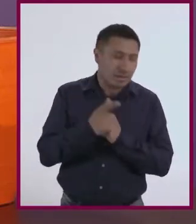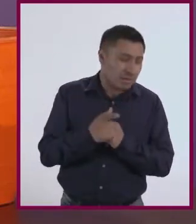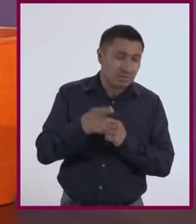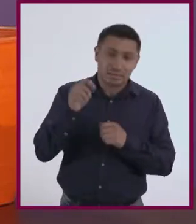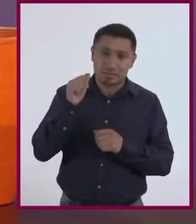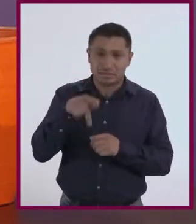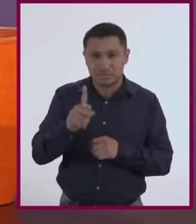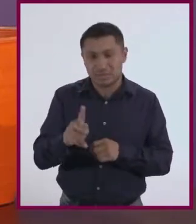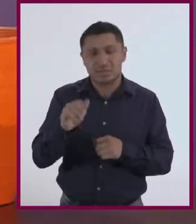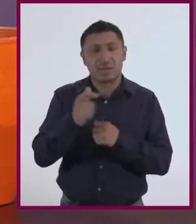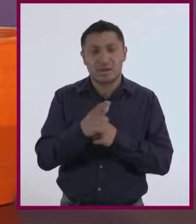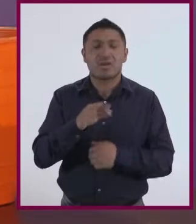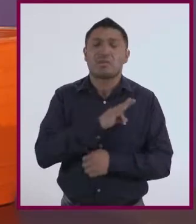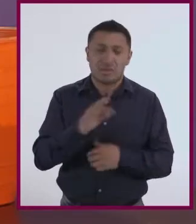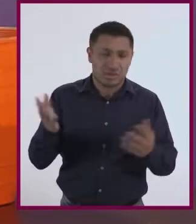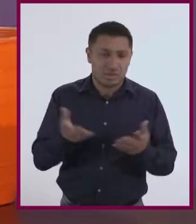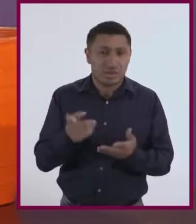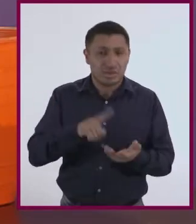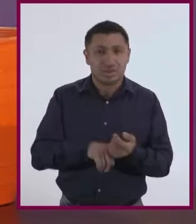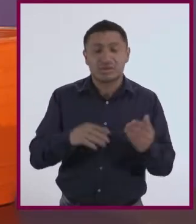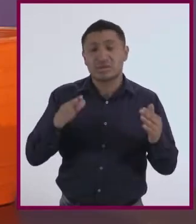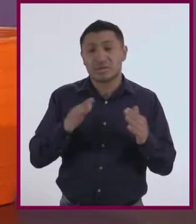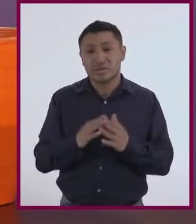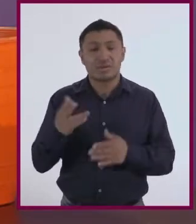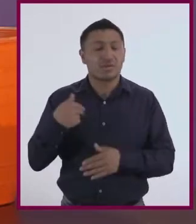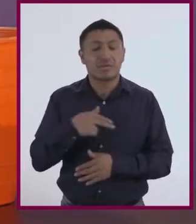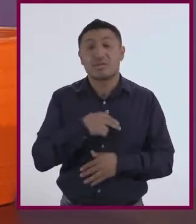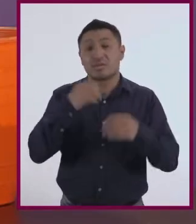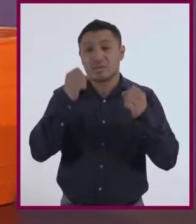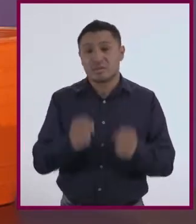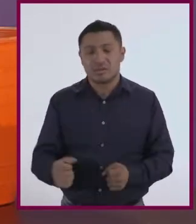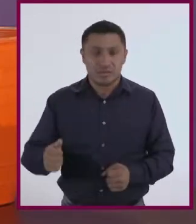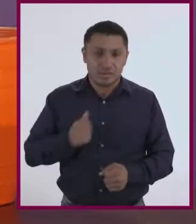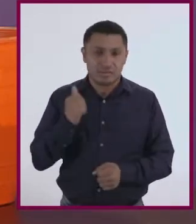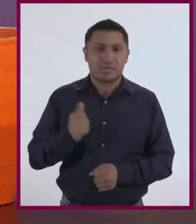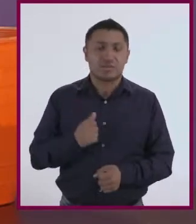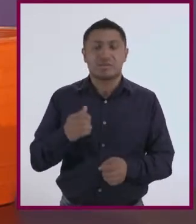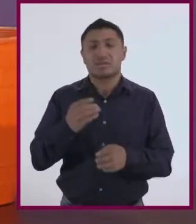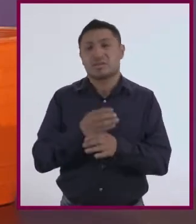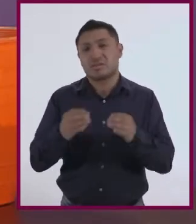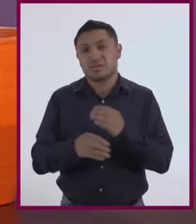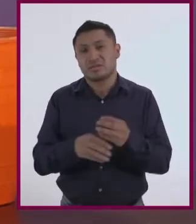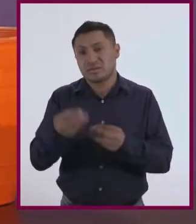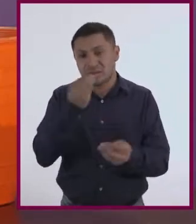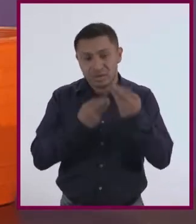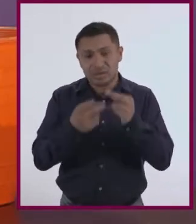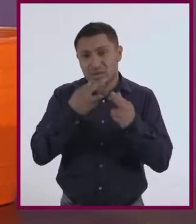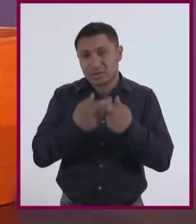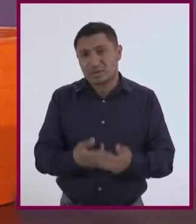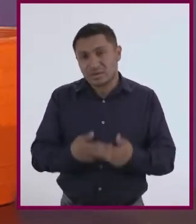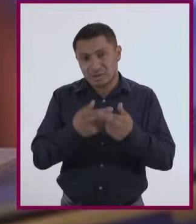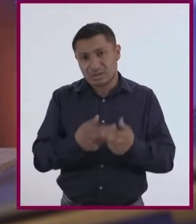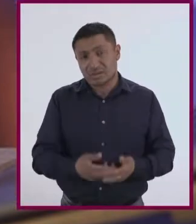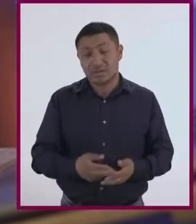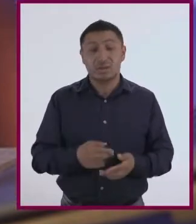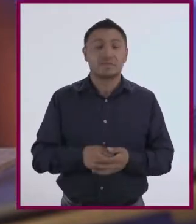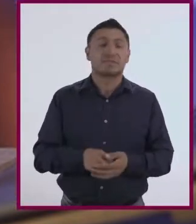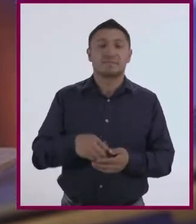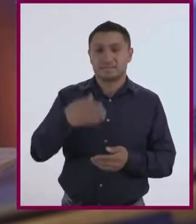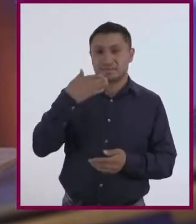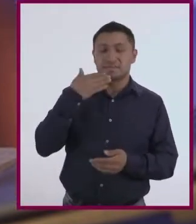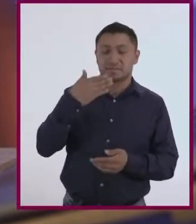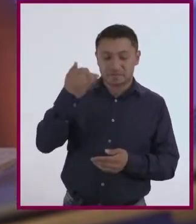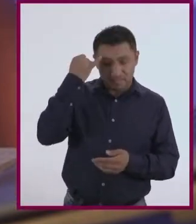hay algo que sí podemos hacer de nuestra casa y que garantiza que se aprovechen los residuos orgánicos para hacer nuestra propia composta casera. Suena